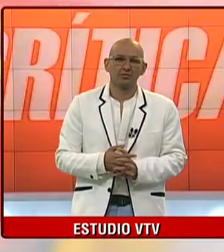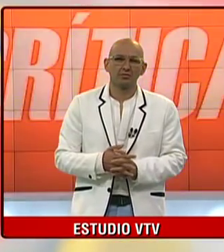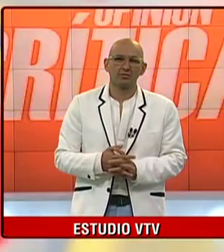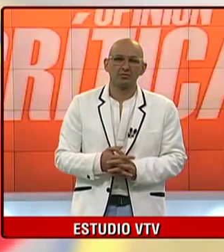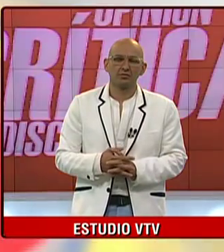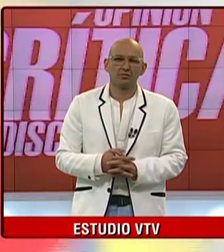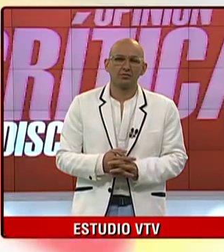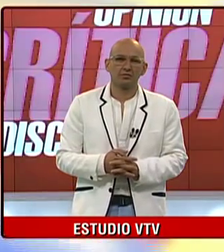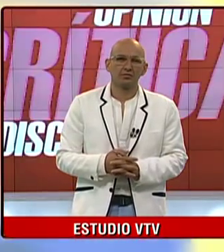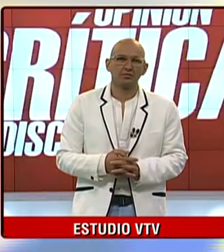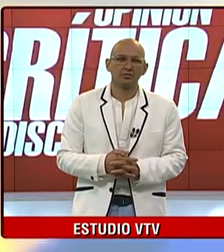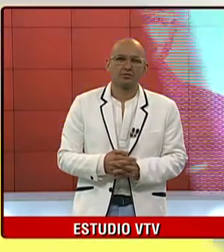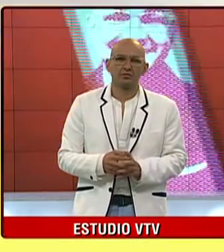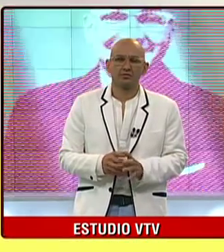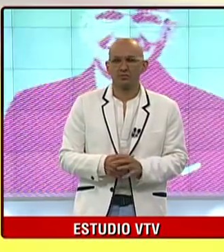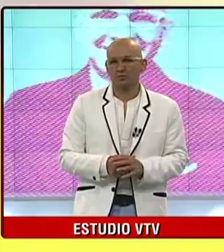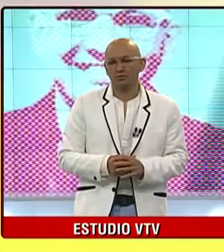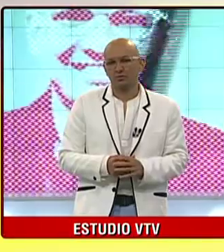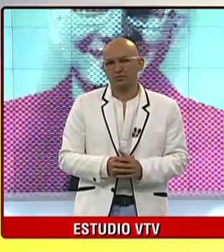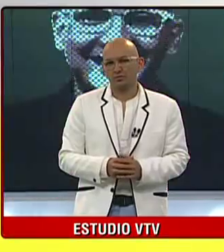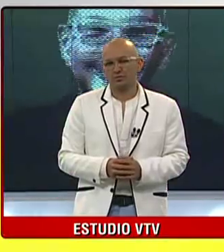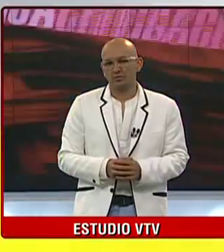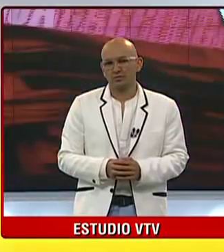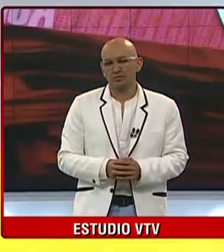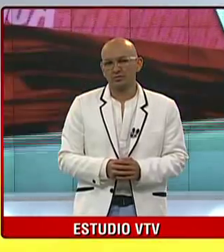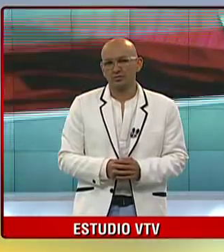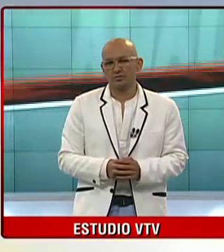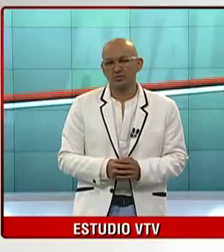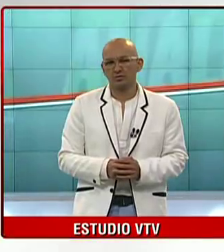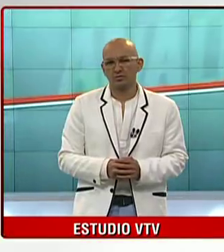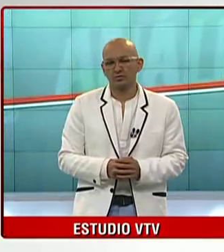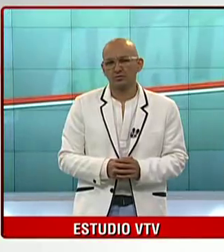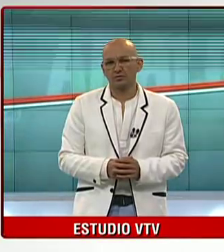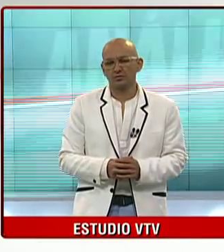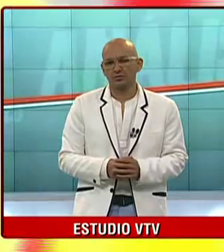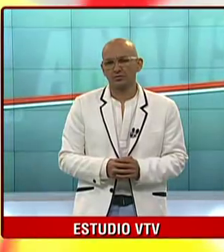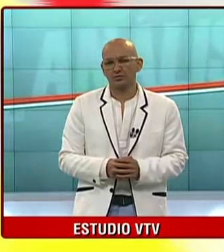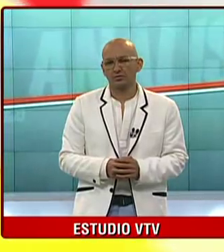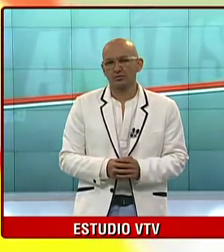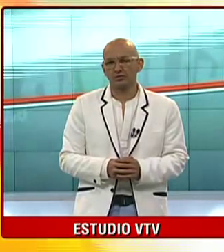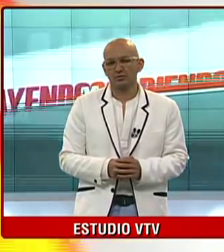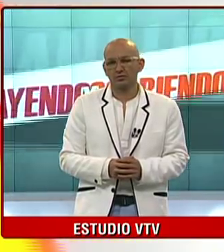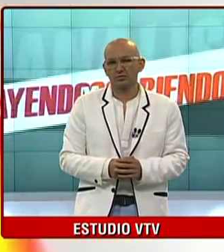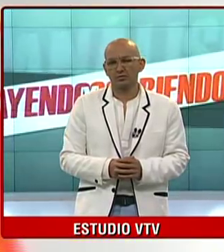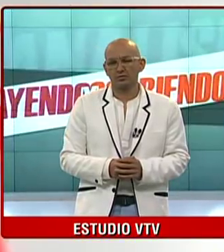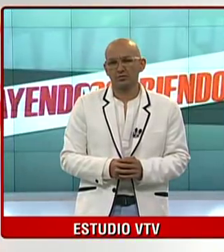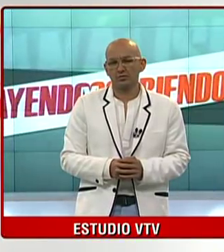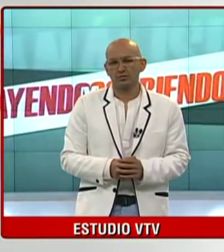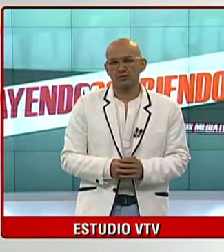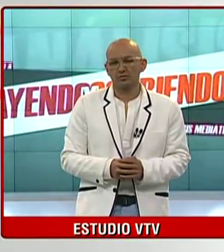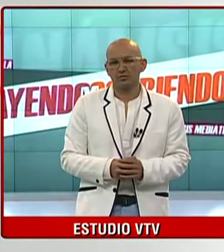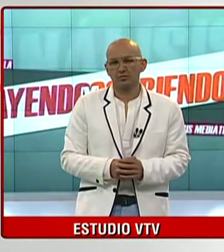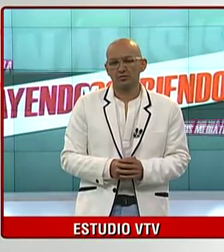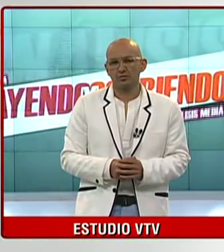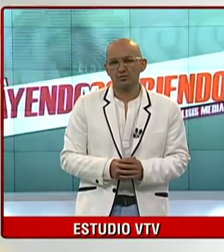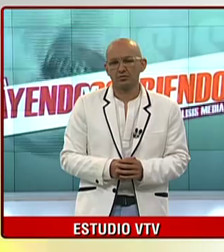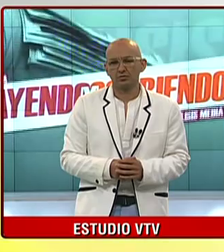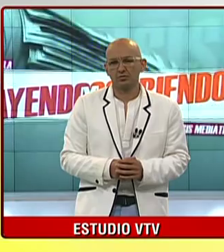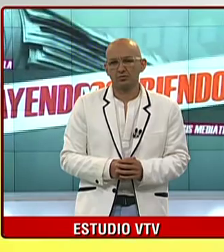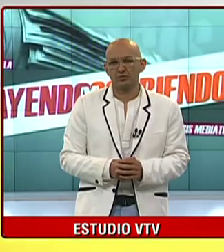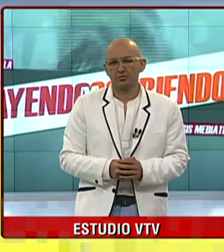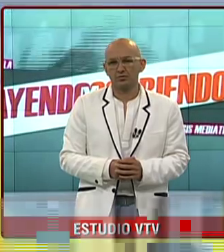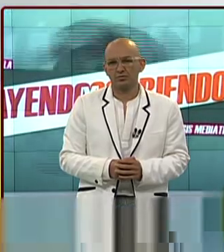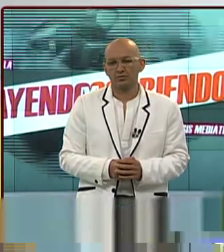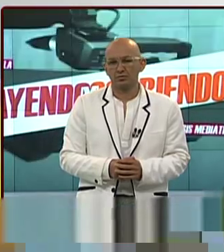Un ojo abierto y el otro también. Gobernar, gobernar, gobernar todos los días.